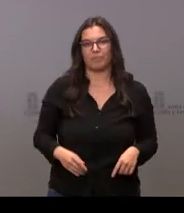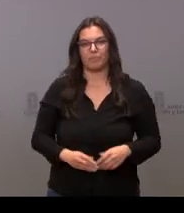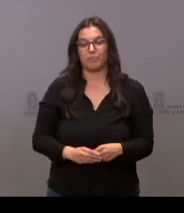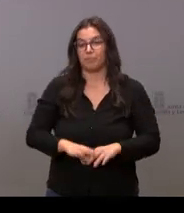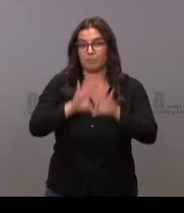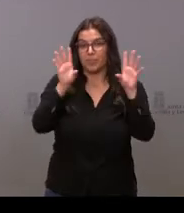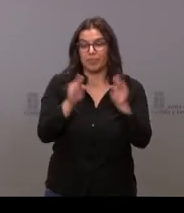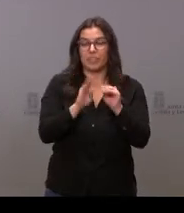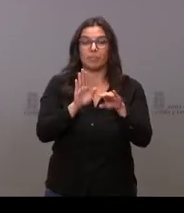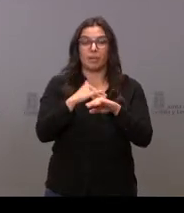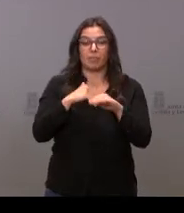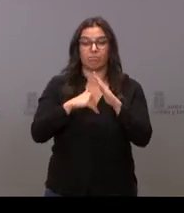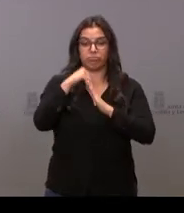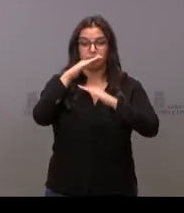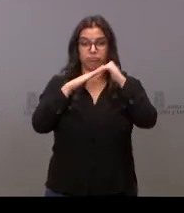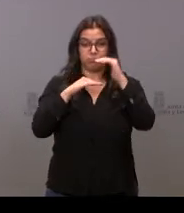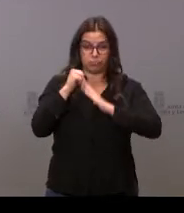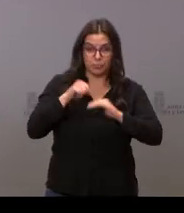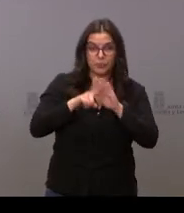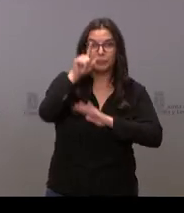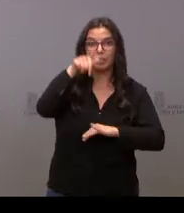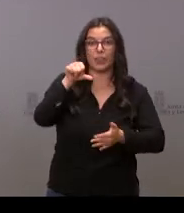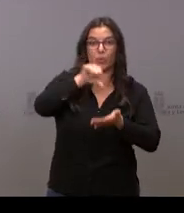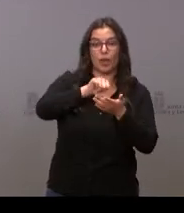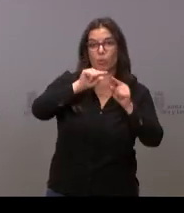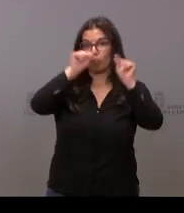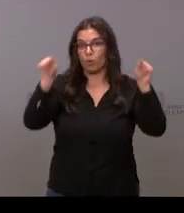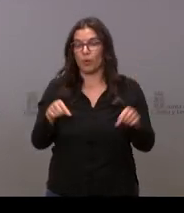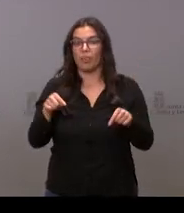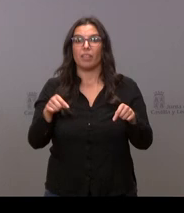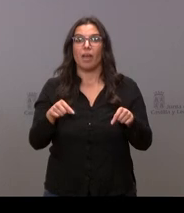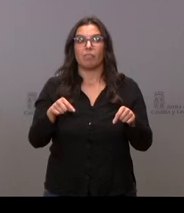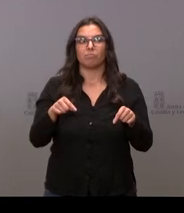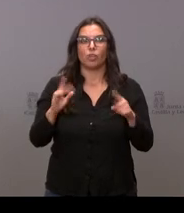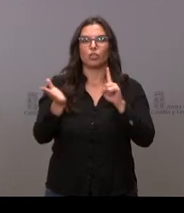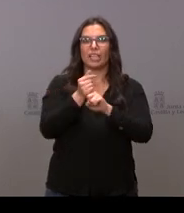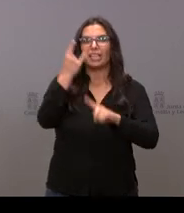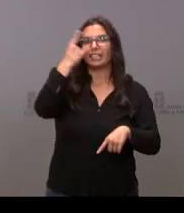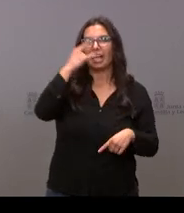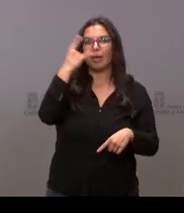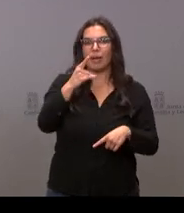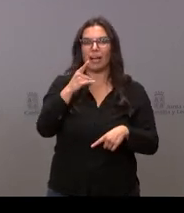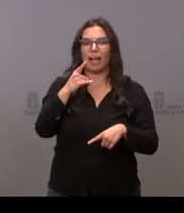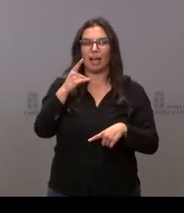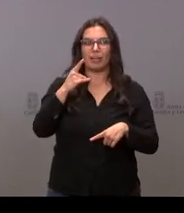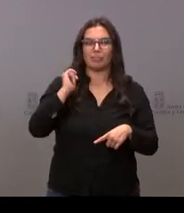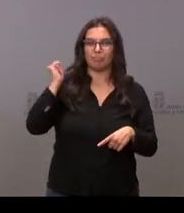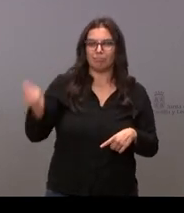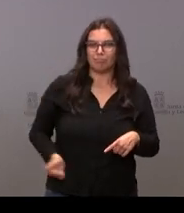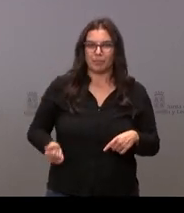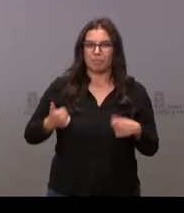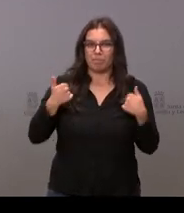definitiva para construir de esta ciudad de esta provincia una salamanca más próspera con